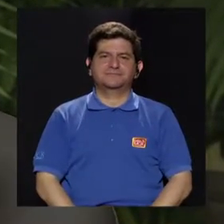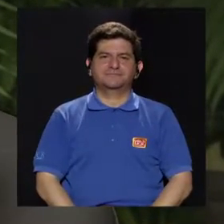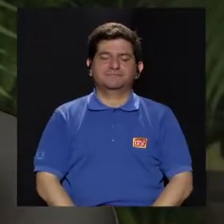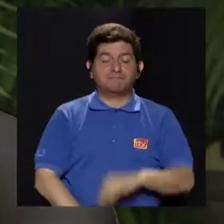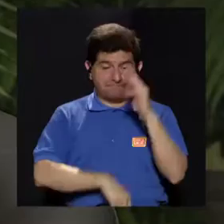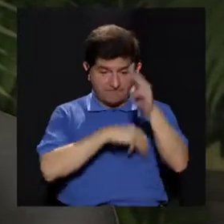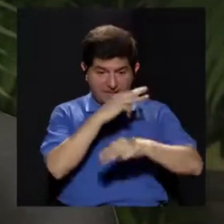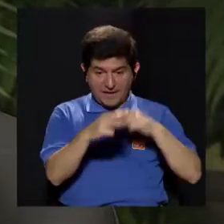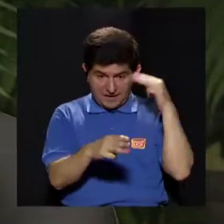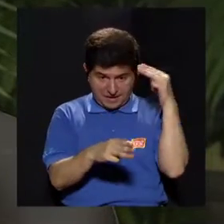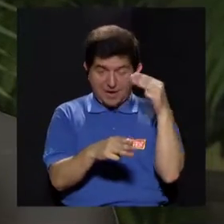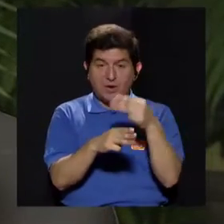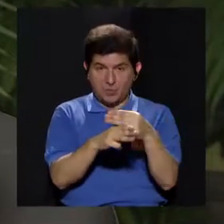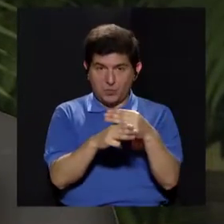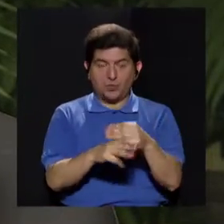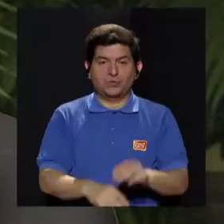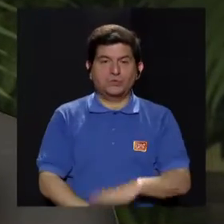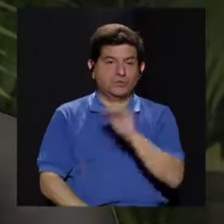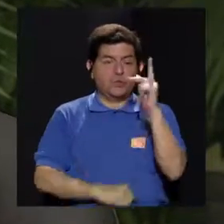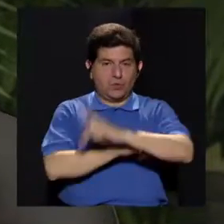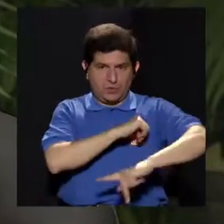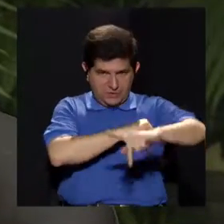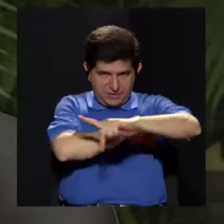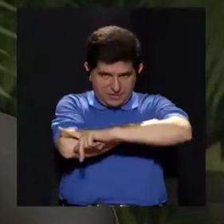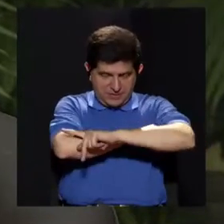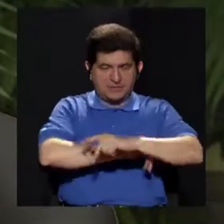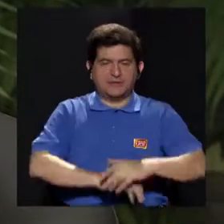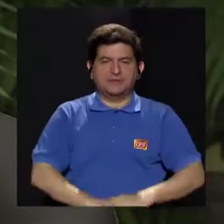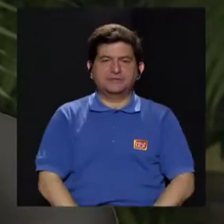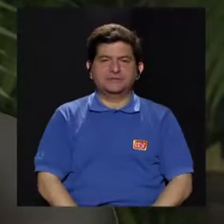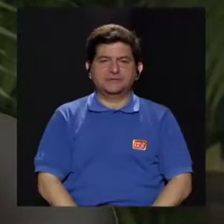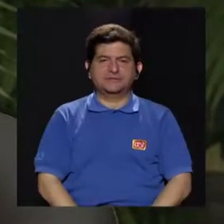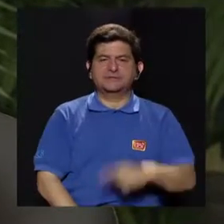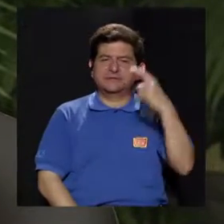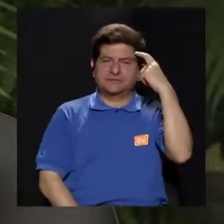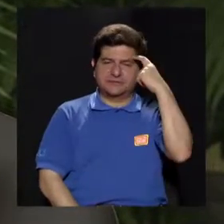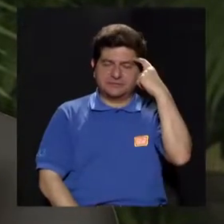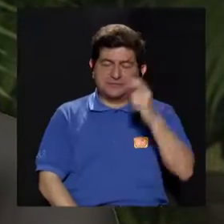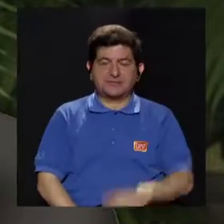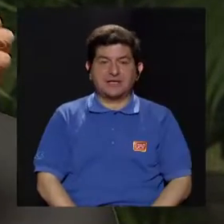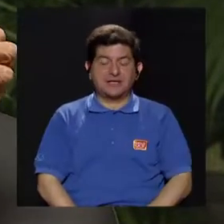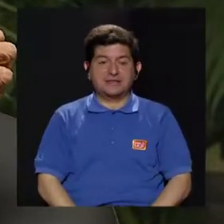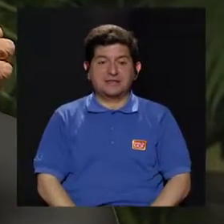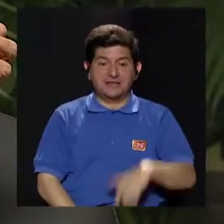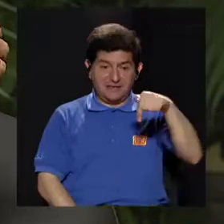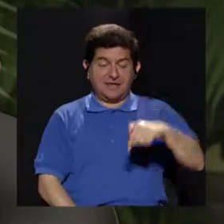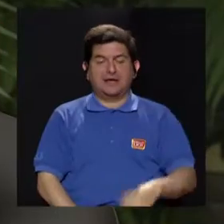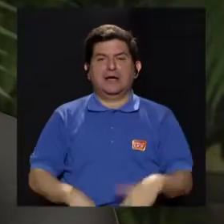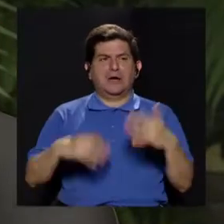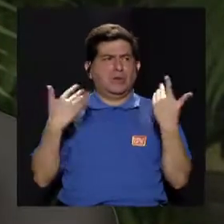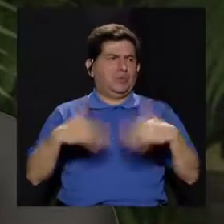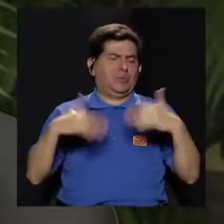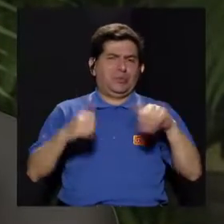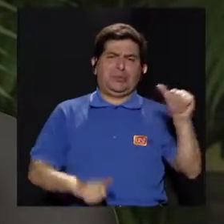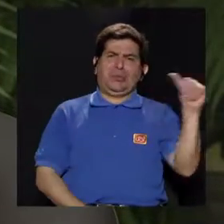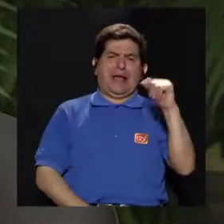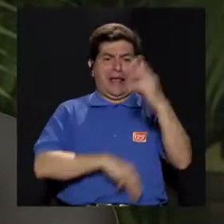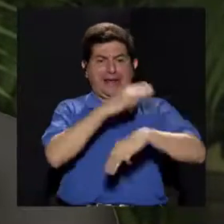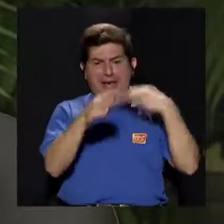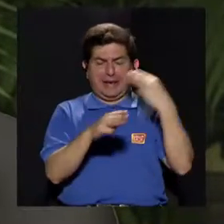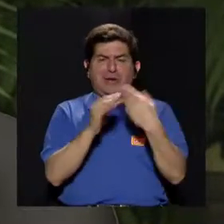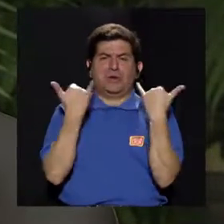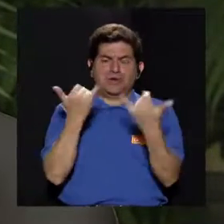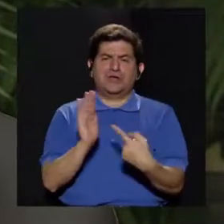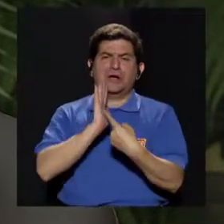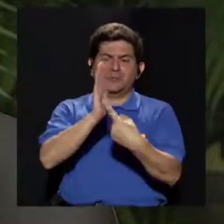En el mundo, y no solo en nuestro país, que es de los más alérgicos del mundo, como